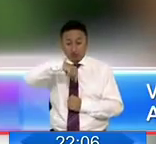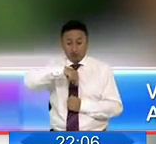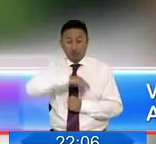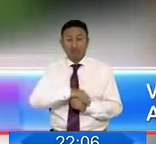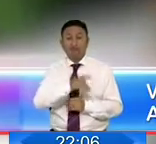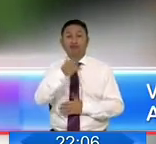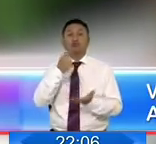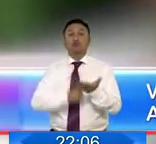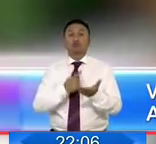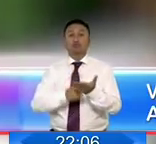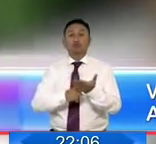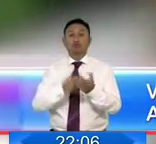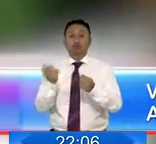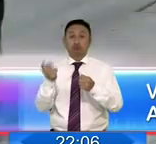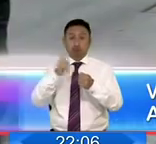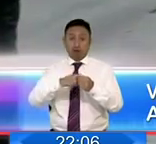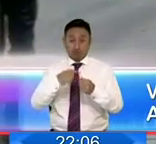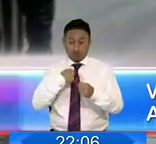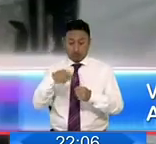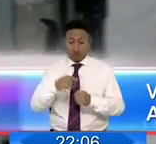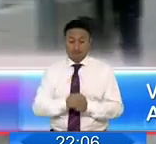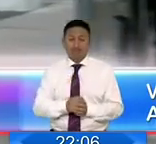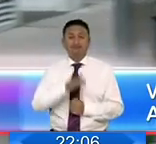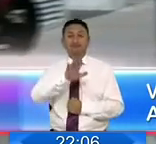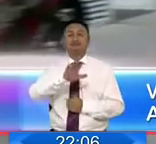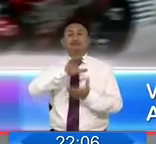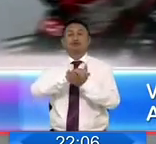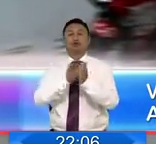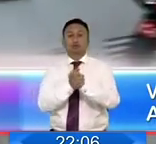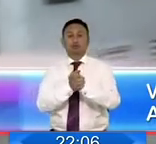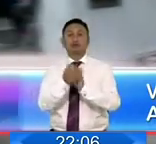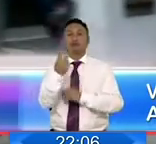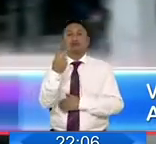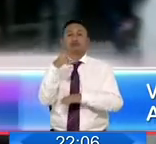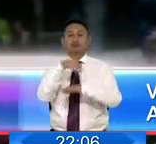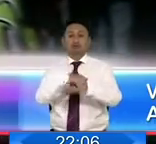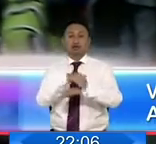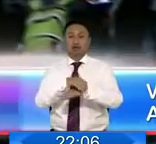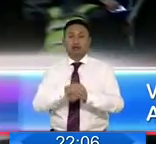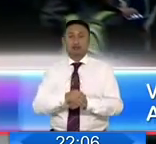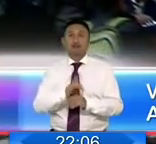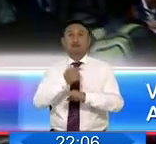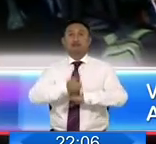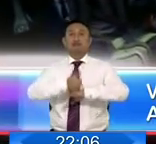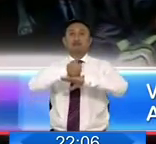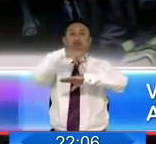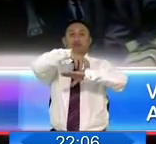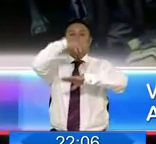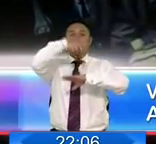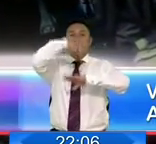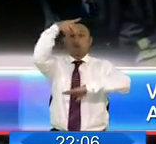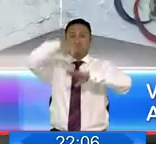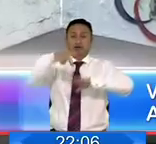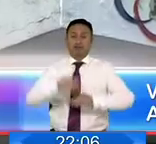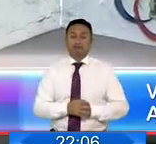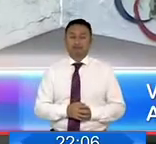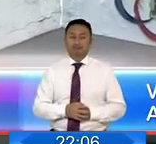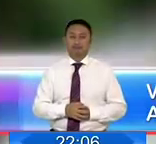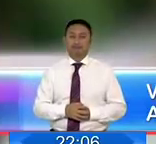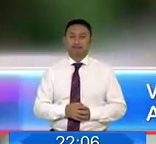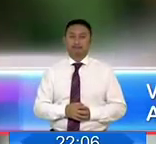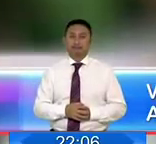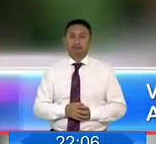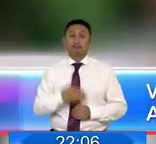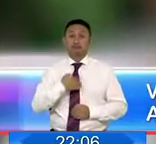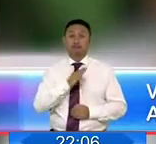en audiencia de vinculación este 5 de noviembre a las 14 horas en la Corte Provincial de Pichincha. Asisto